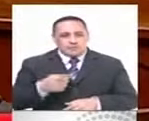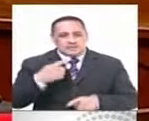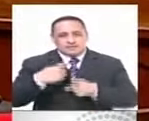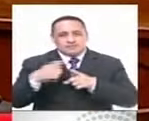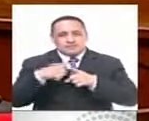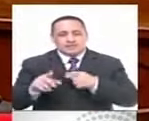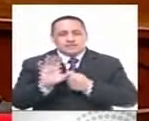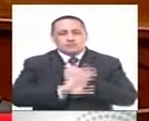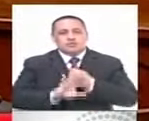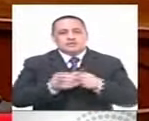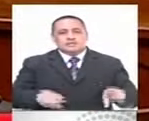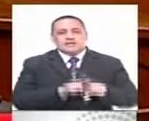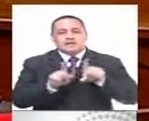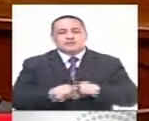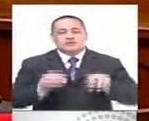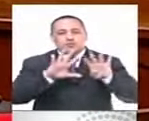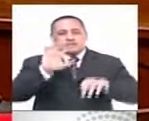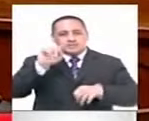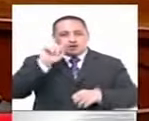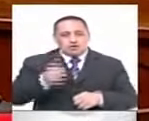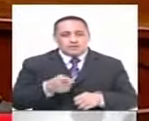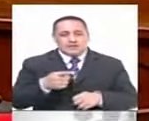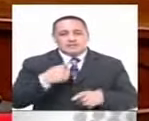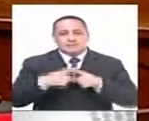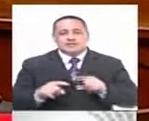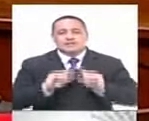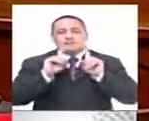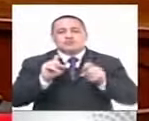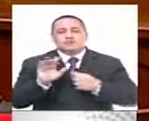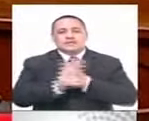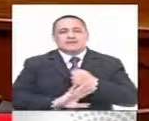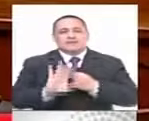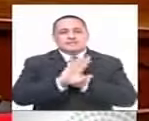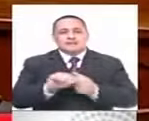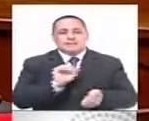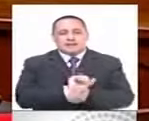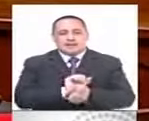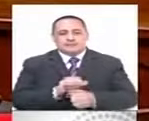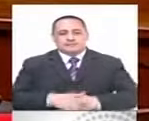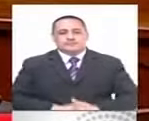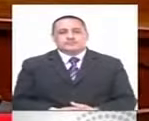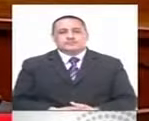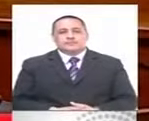patrocinios y 90.000 consultas en defensa penal.